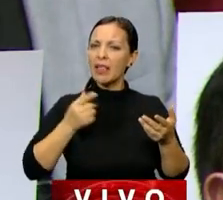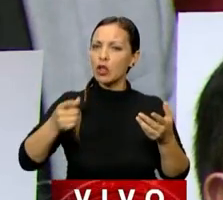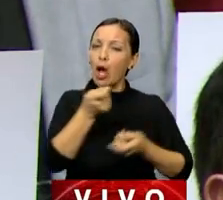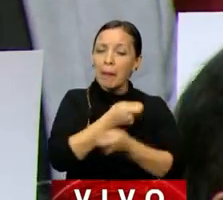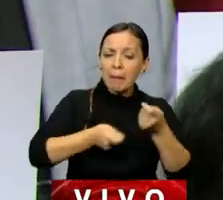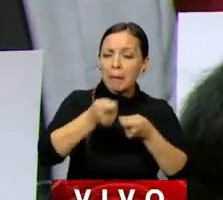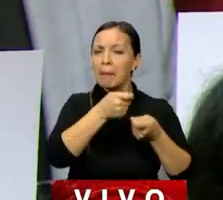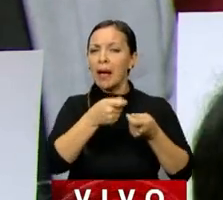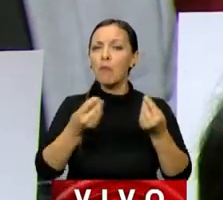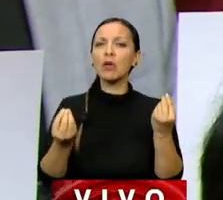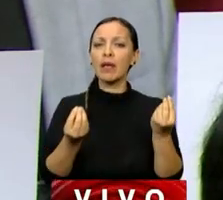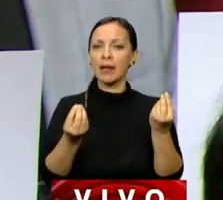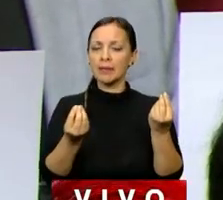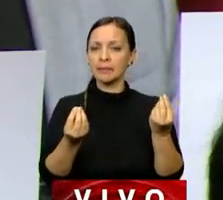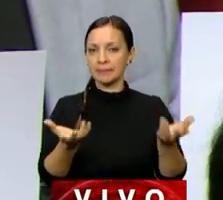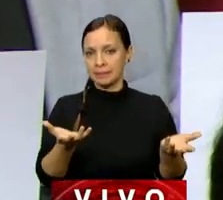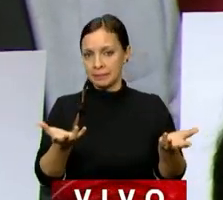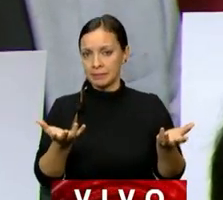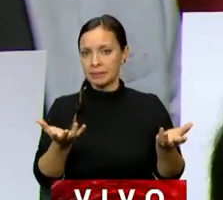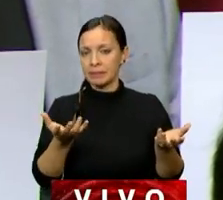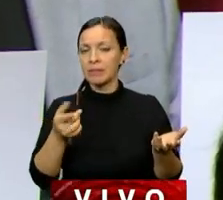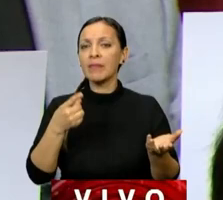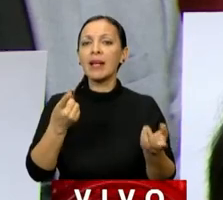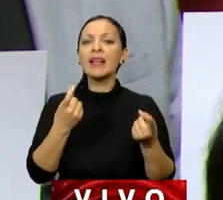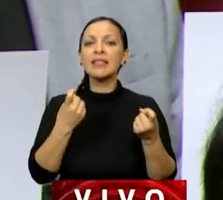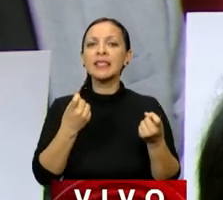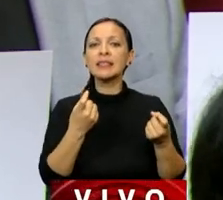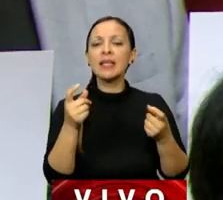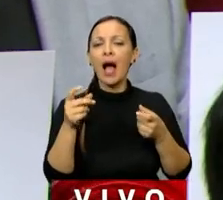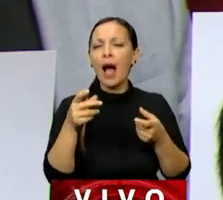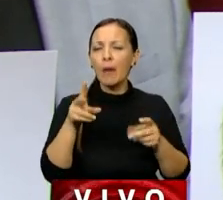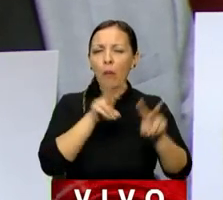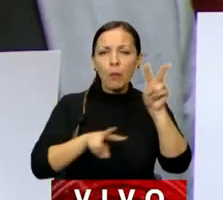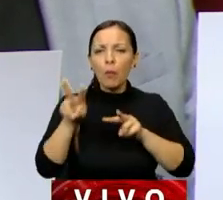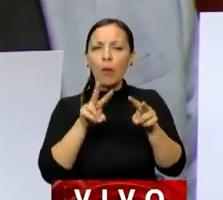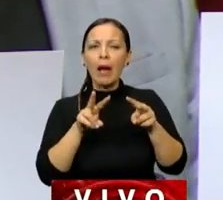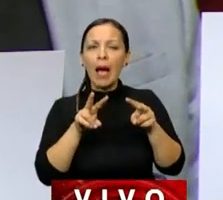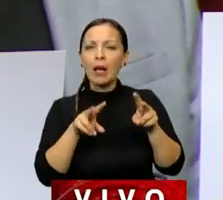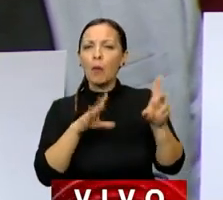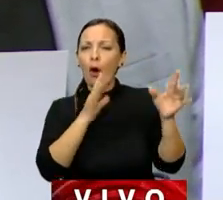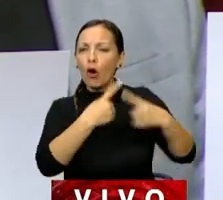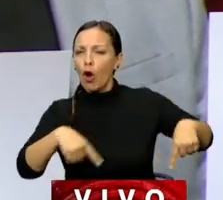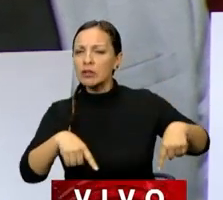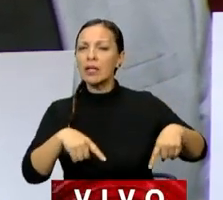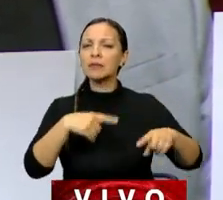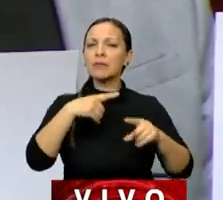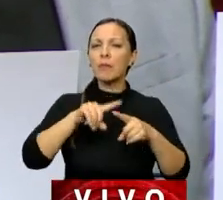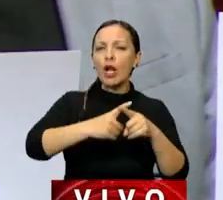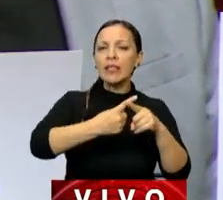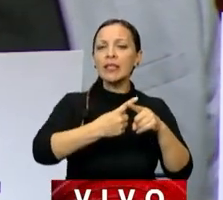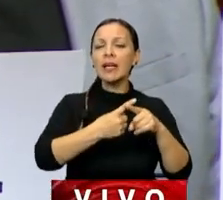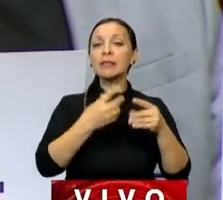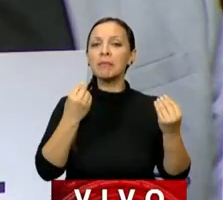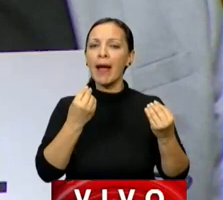significado? La clave es que están buscando reunir los recursos políticos para desarrollar un